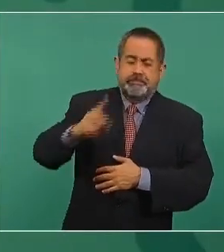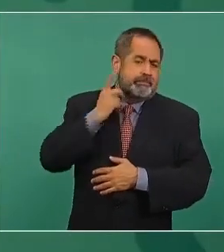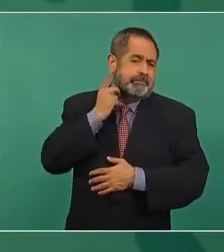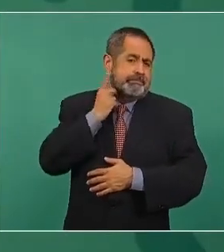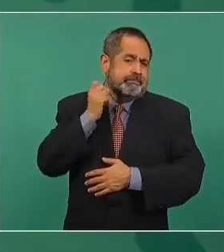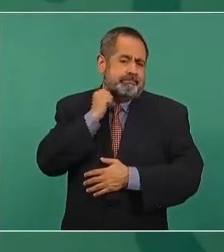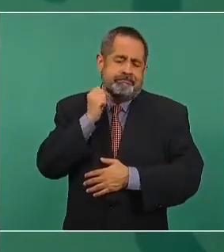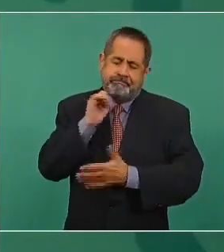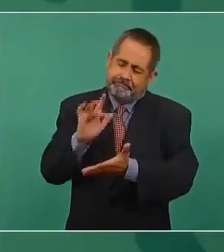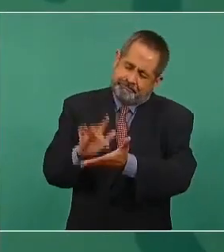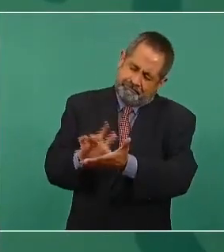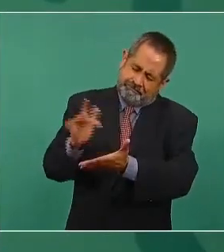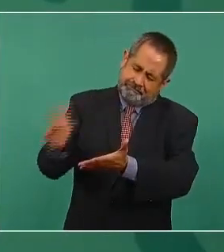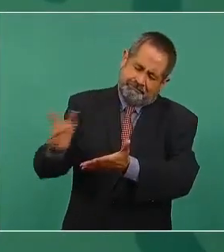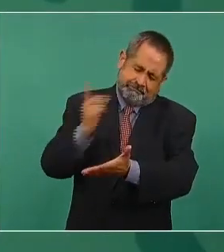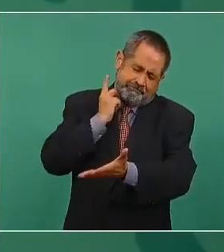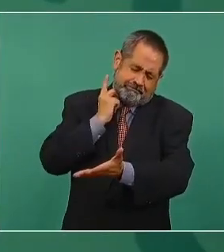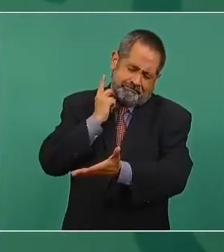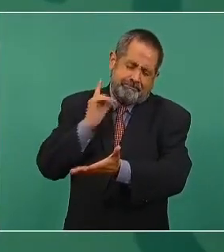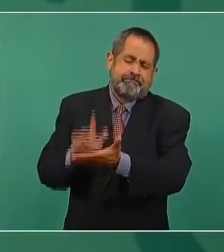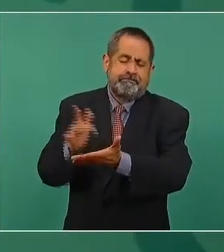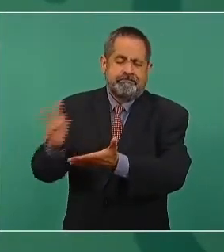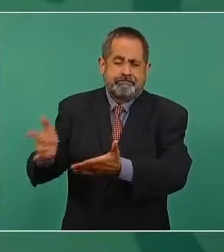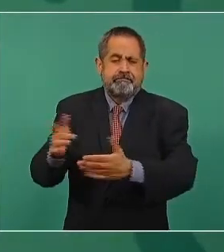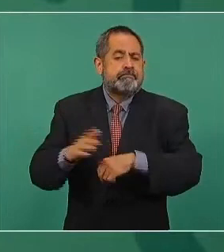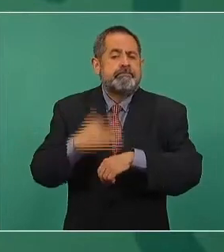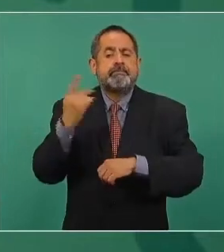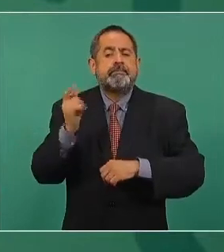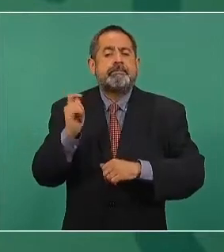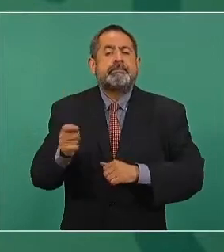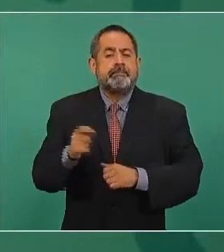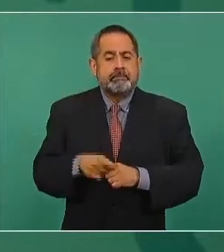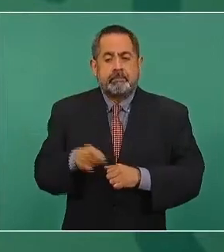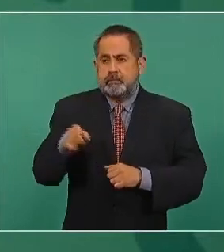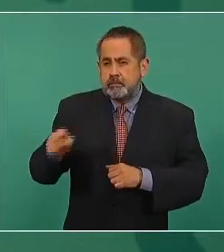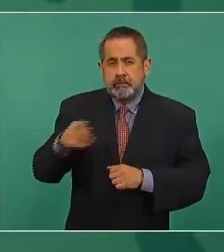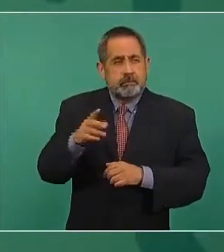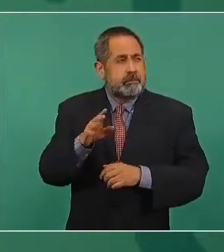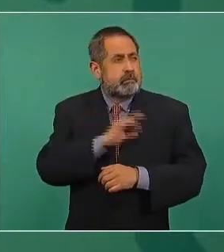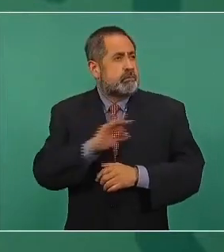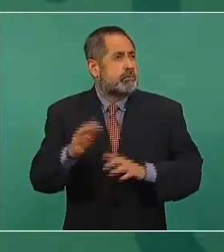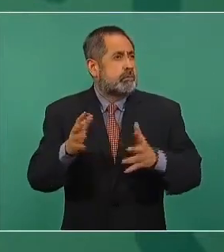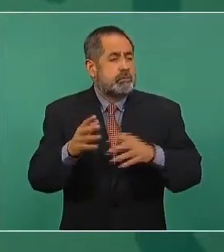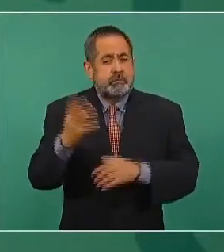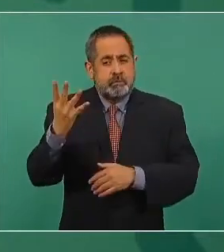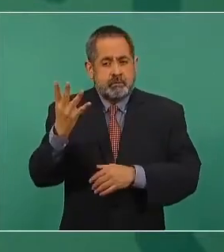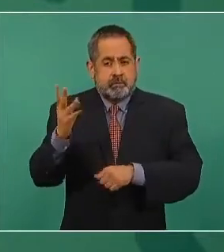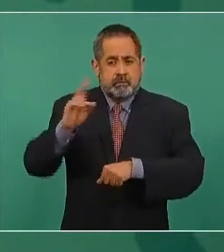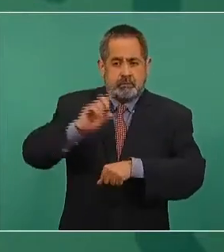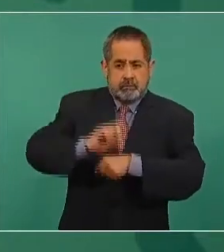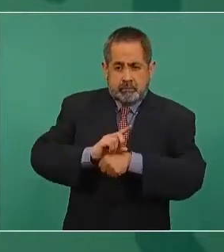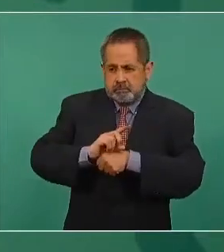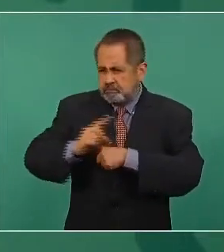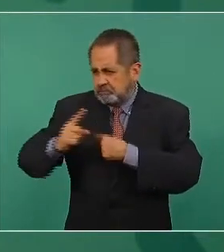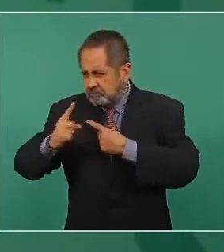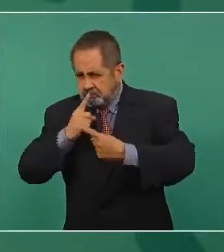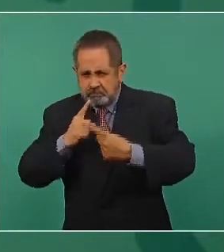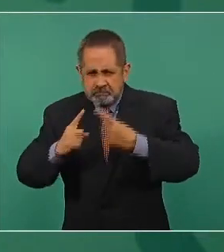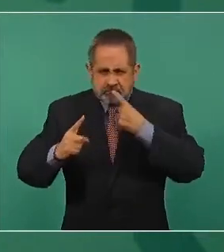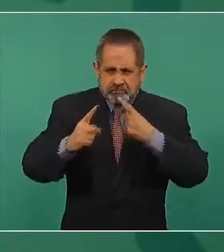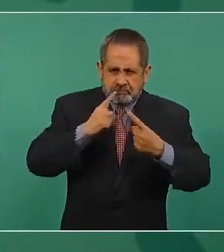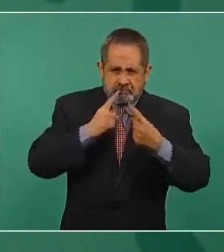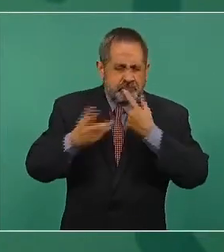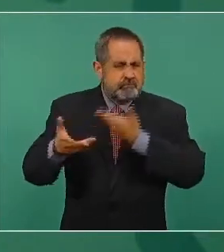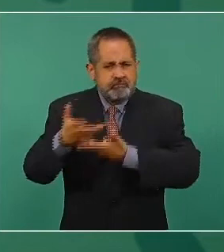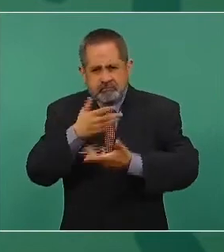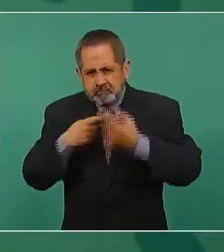legisladores porque estuvieron como 4 días en todo este